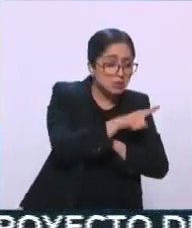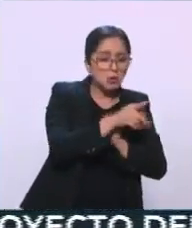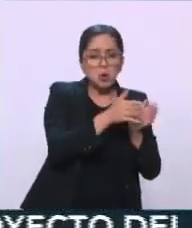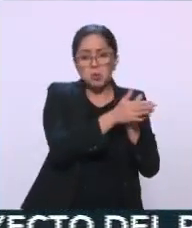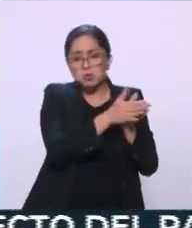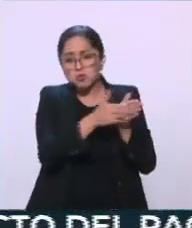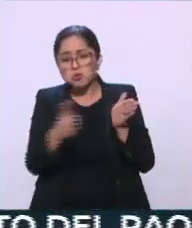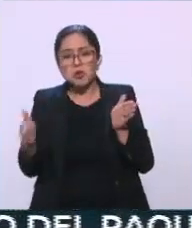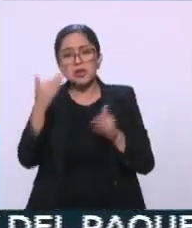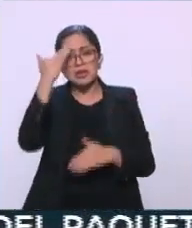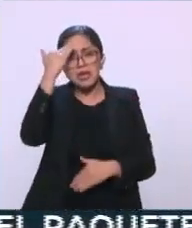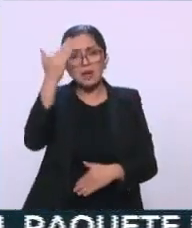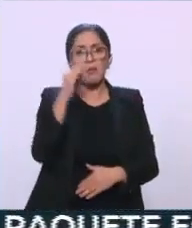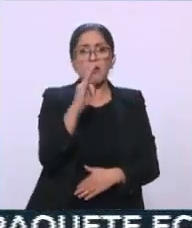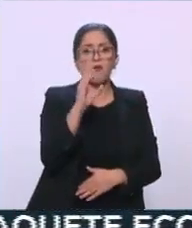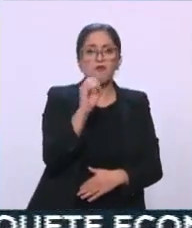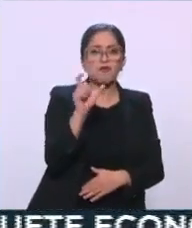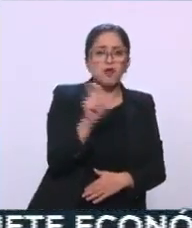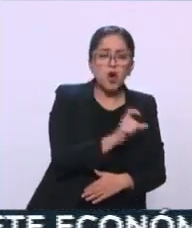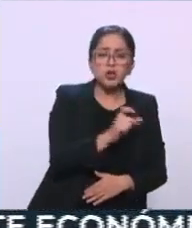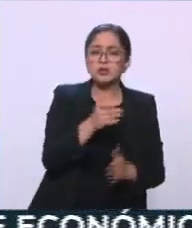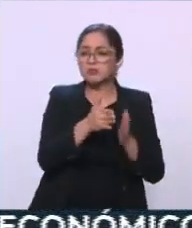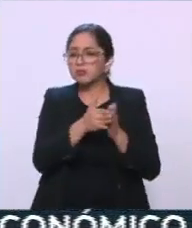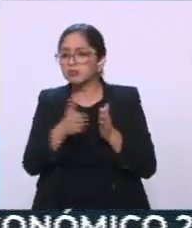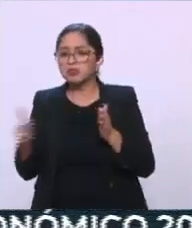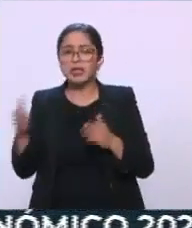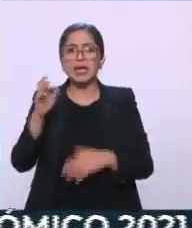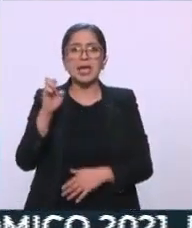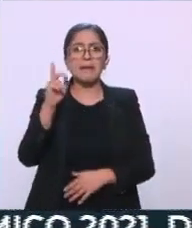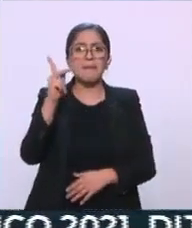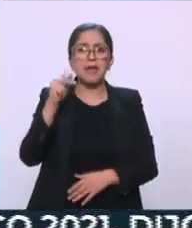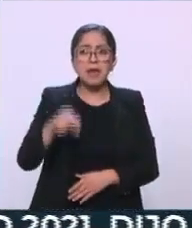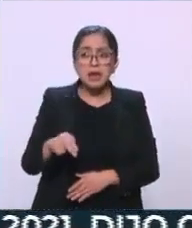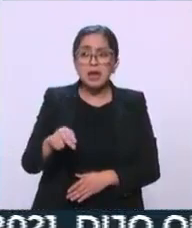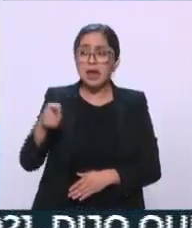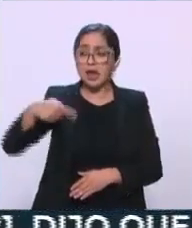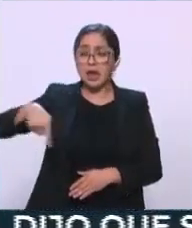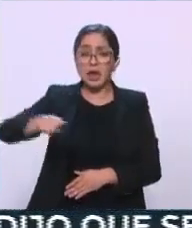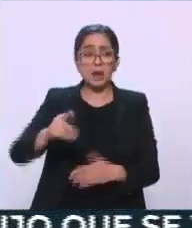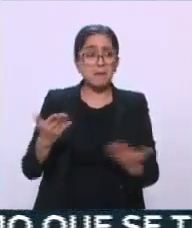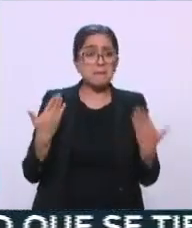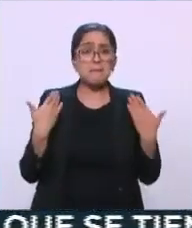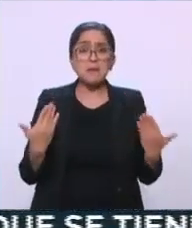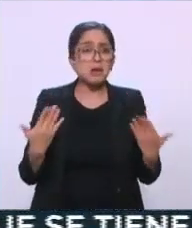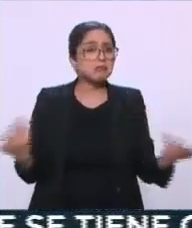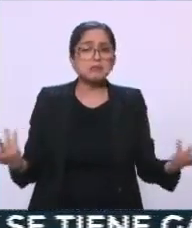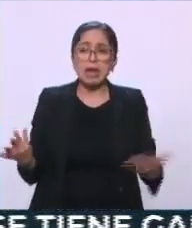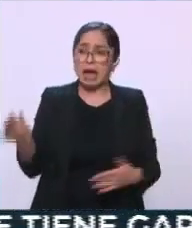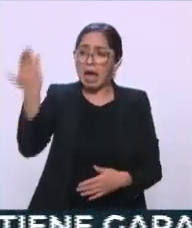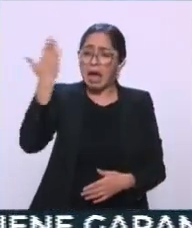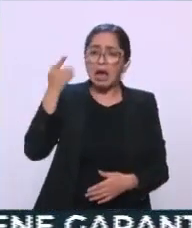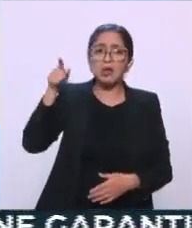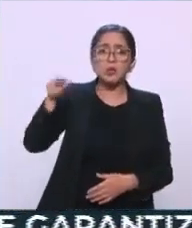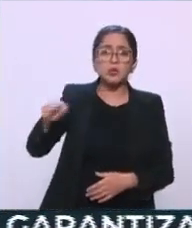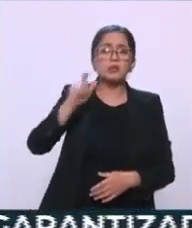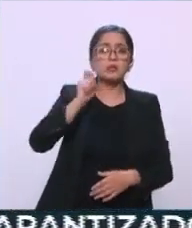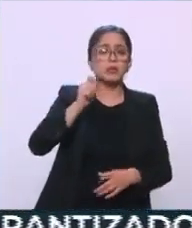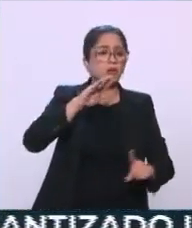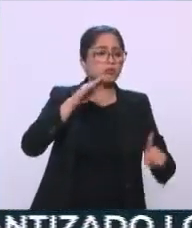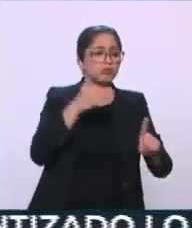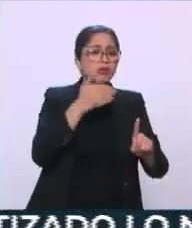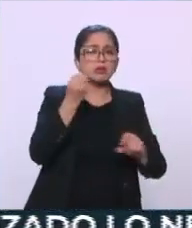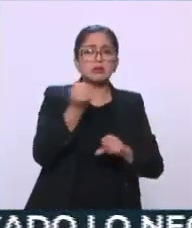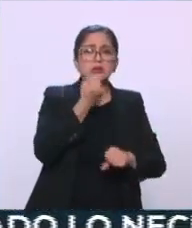el foxismo, durante el peñismo y nunca lo lograron. Así que lo que sí lograron fue dejar efectivamente el sector salud en los